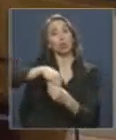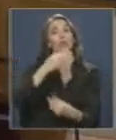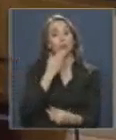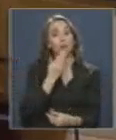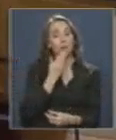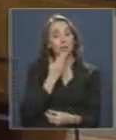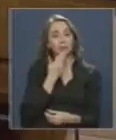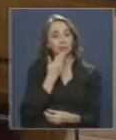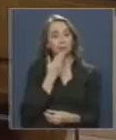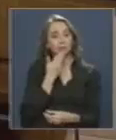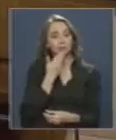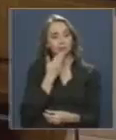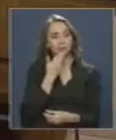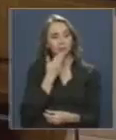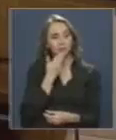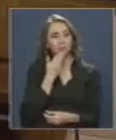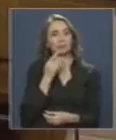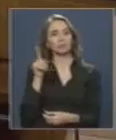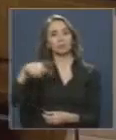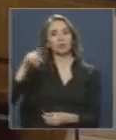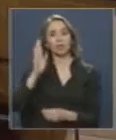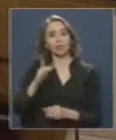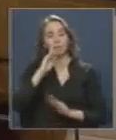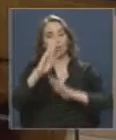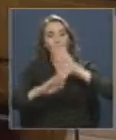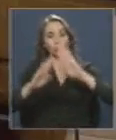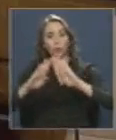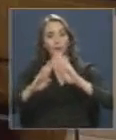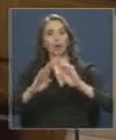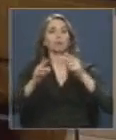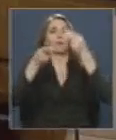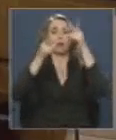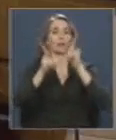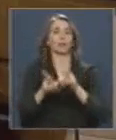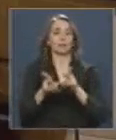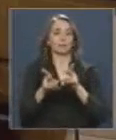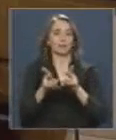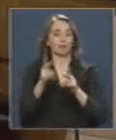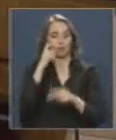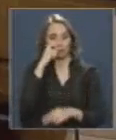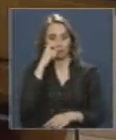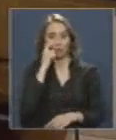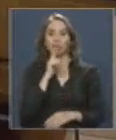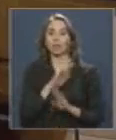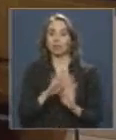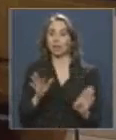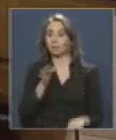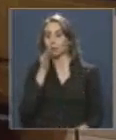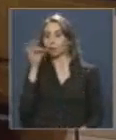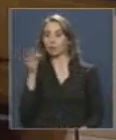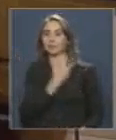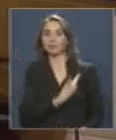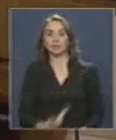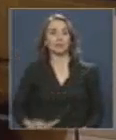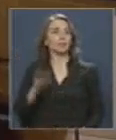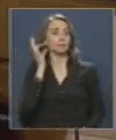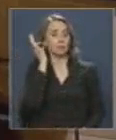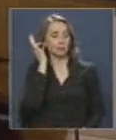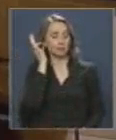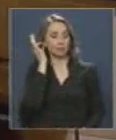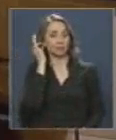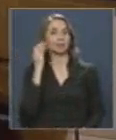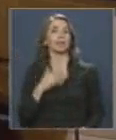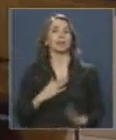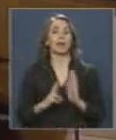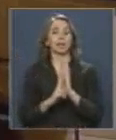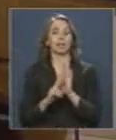una u otra manera deben velar por la protección de los mismos. Señora Presidenta, termino mis palabras señalando, en nombre de la bancada